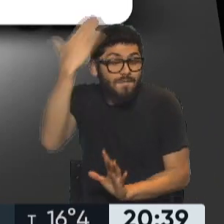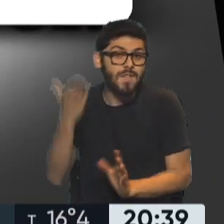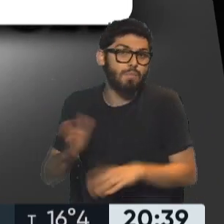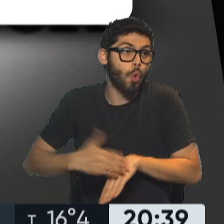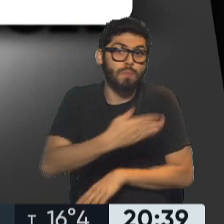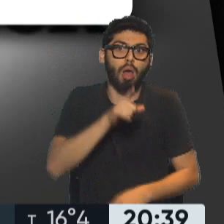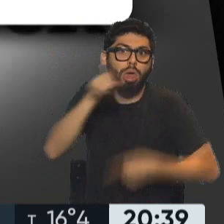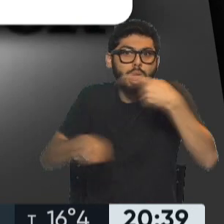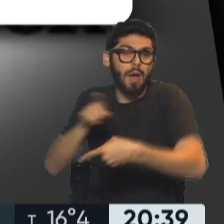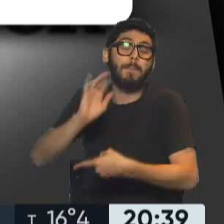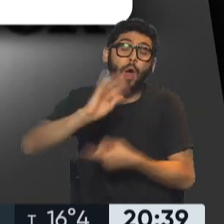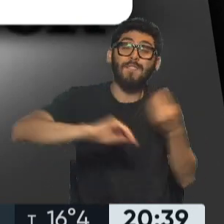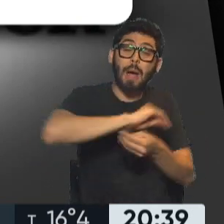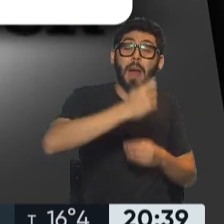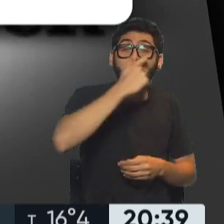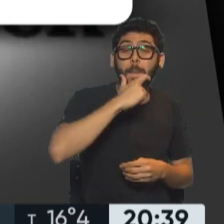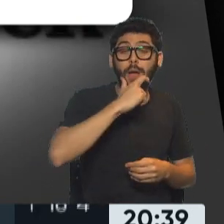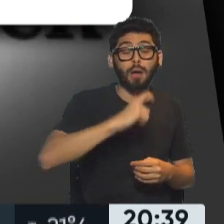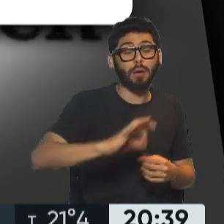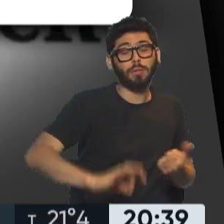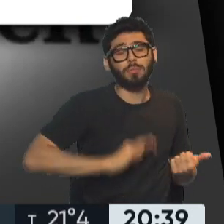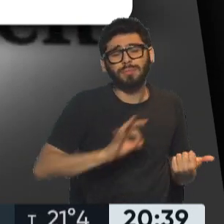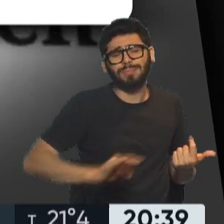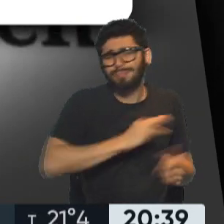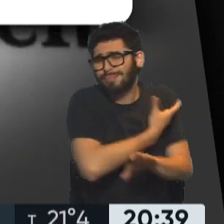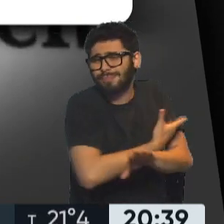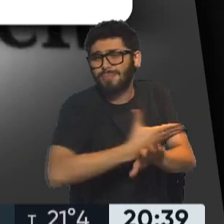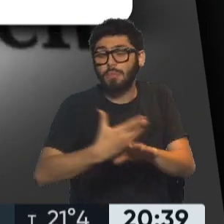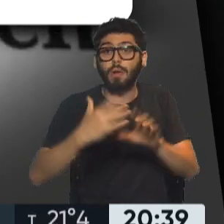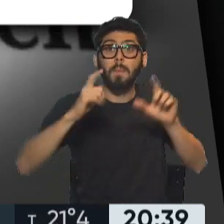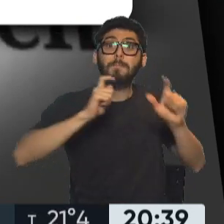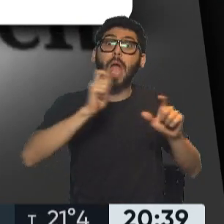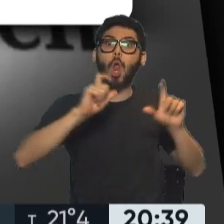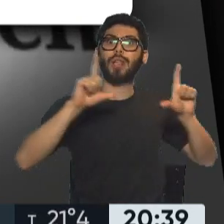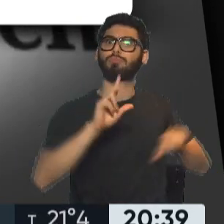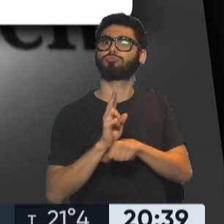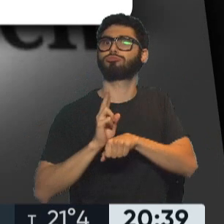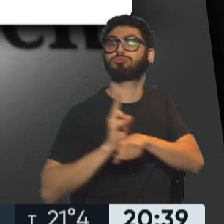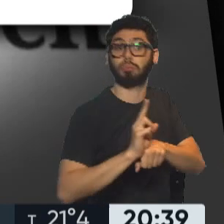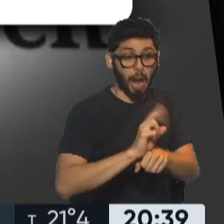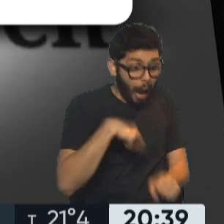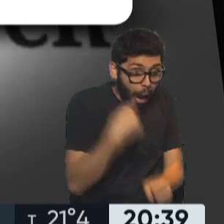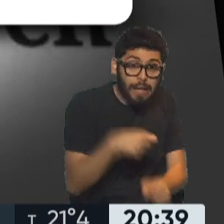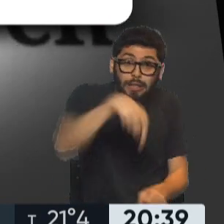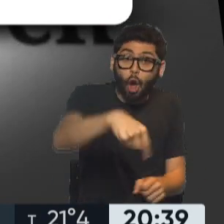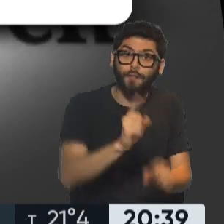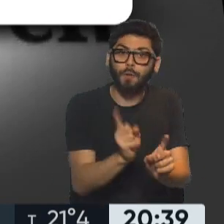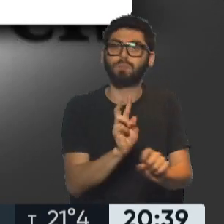de Macri, una larga historia de blindaje mediático que continúa hasta hoy, dice Cristina Kirchner, que también